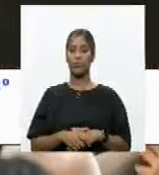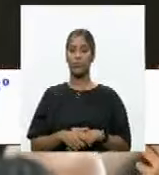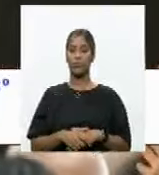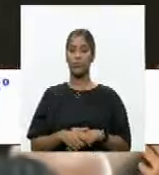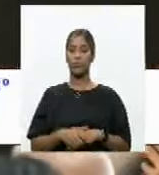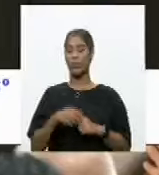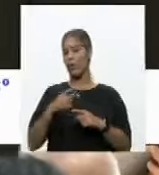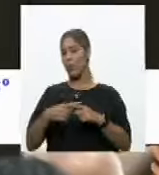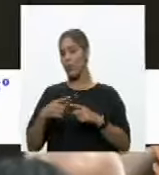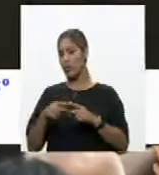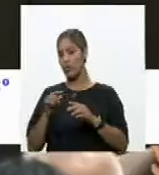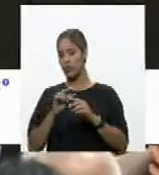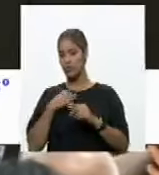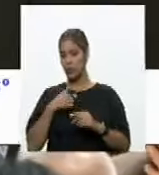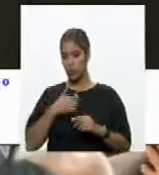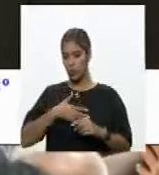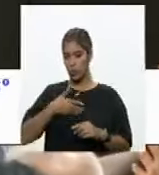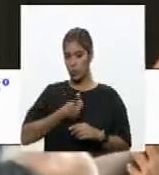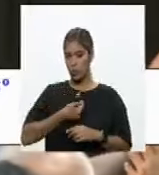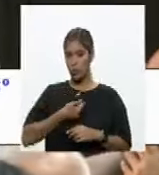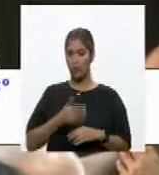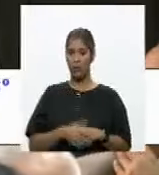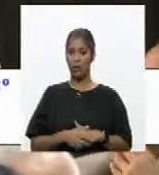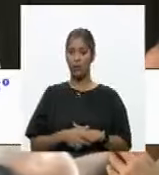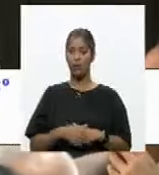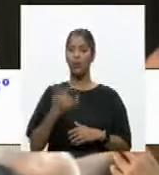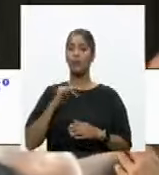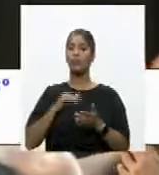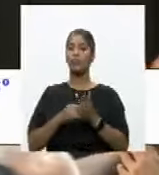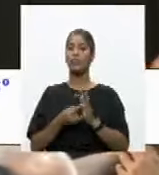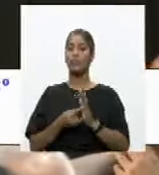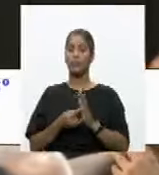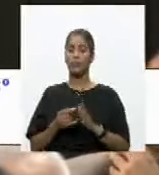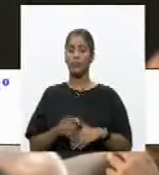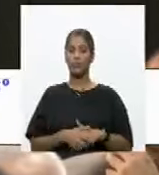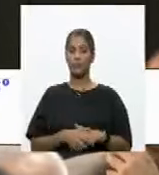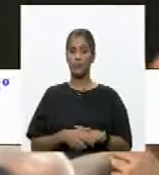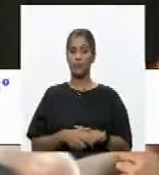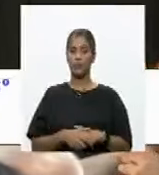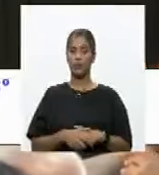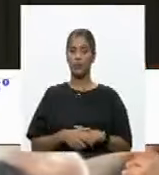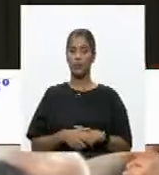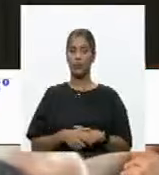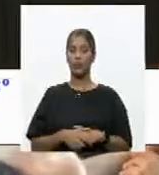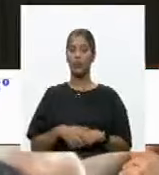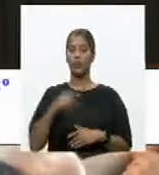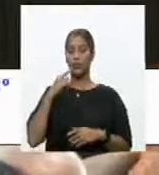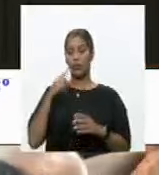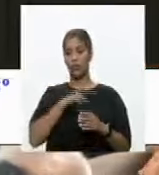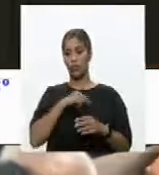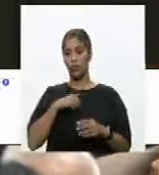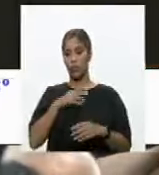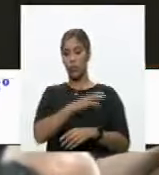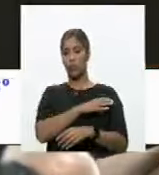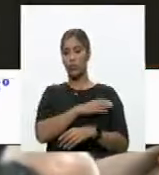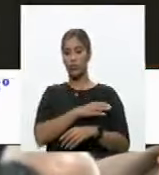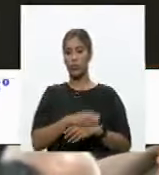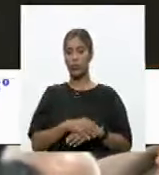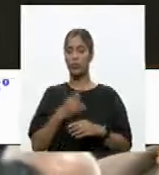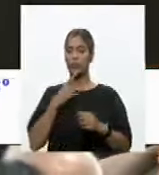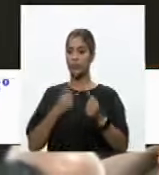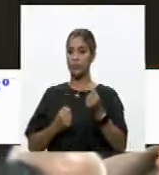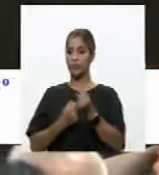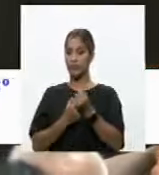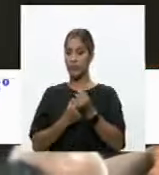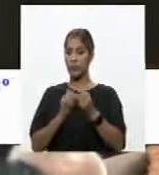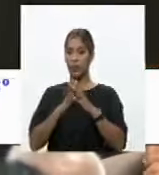y por otros detalles que yo podría complementar, la fracción, los que estamos en la oposición,